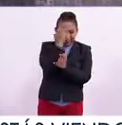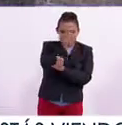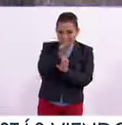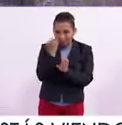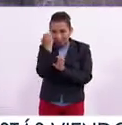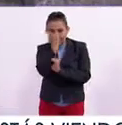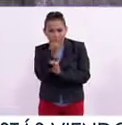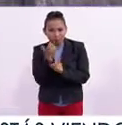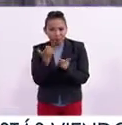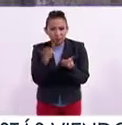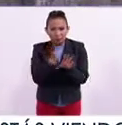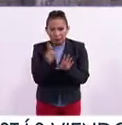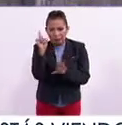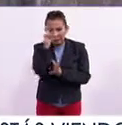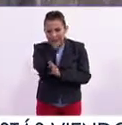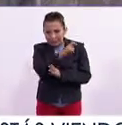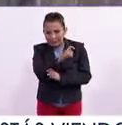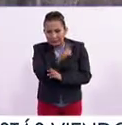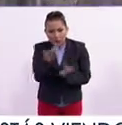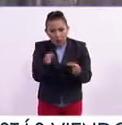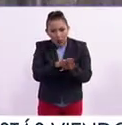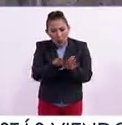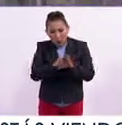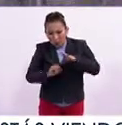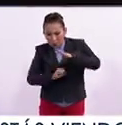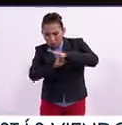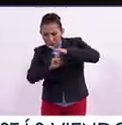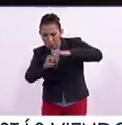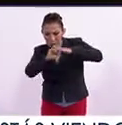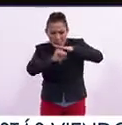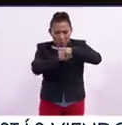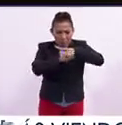complicados, muy difíciles de aceptar por parte de estas